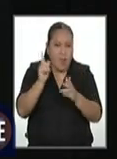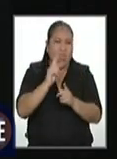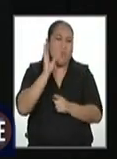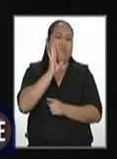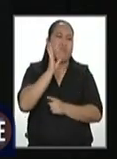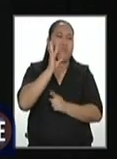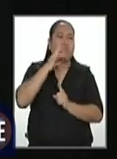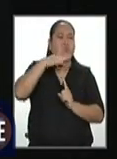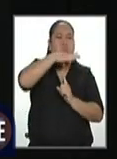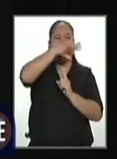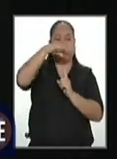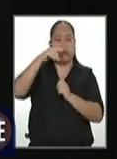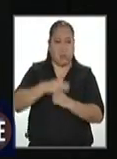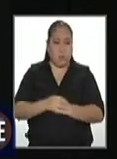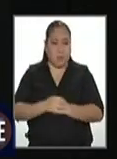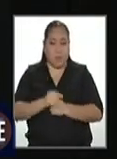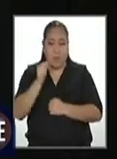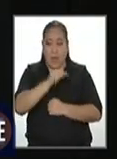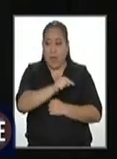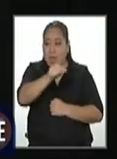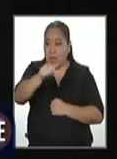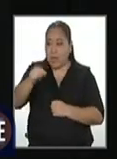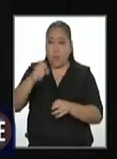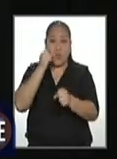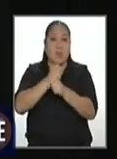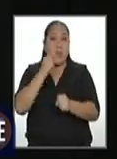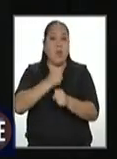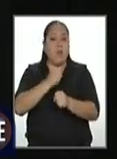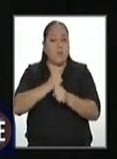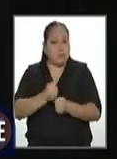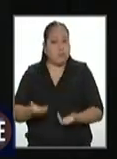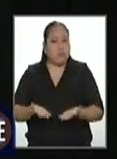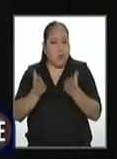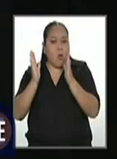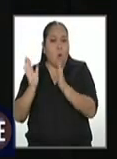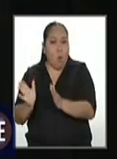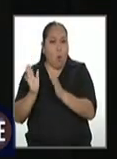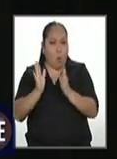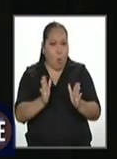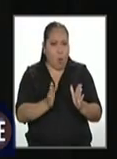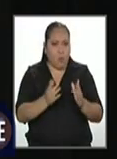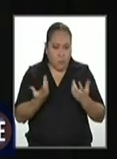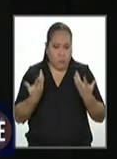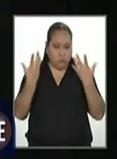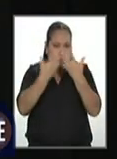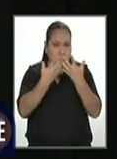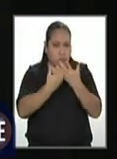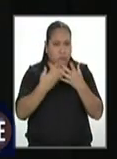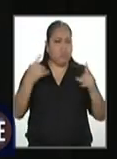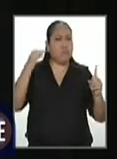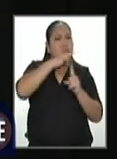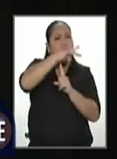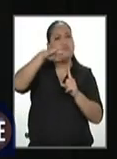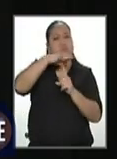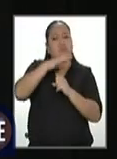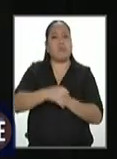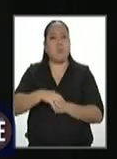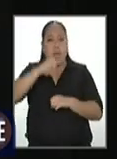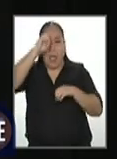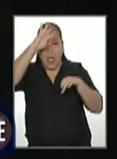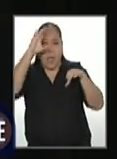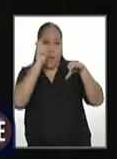contaminación, para que las actividades puedan estar en orden con nuestra ecología. La